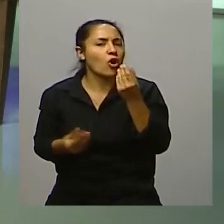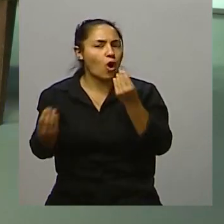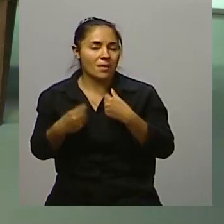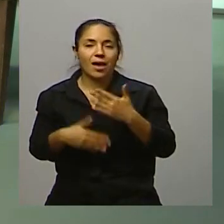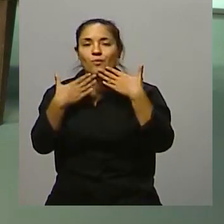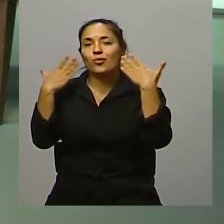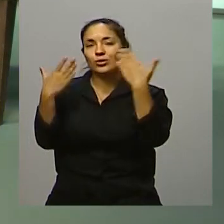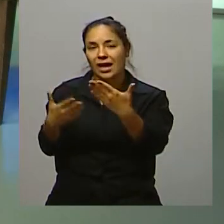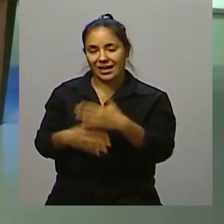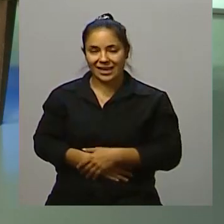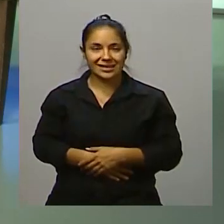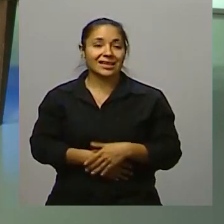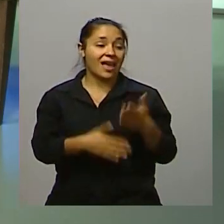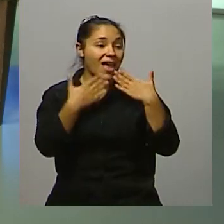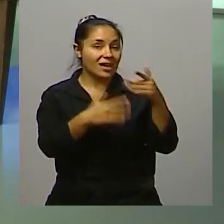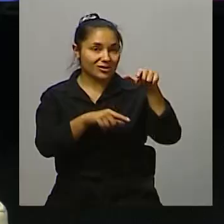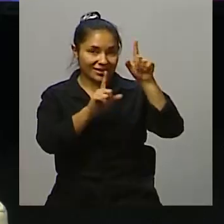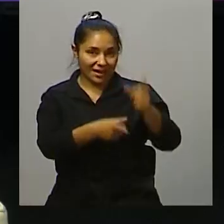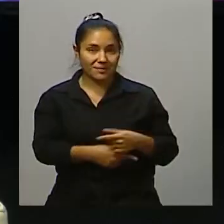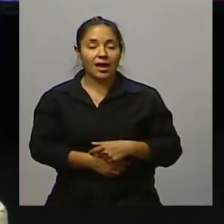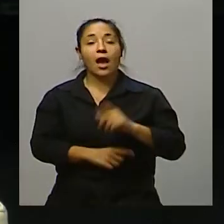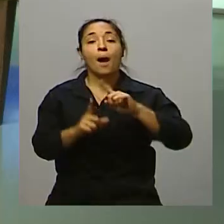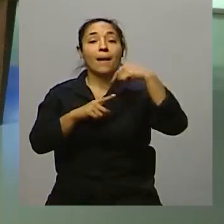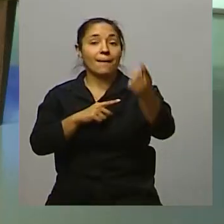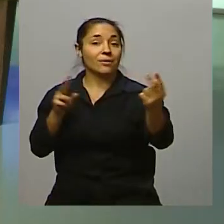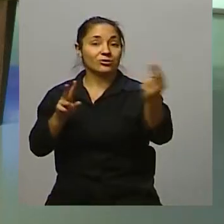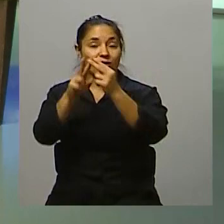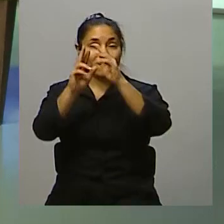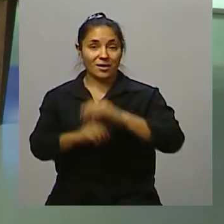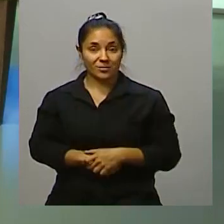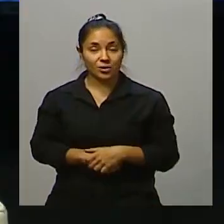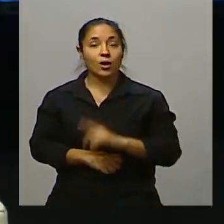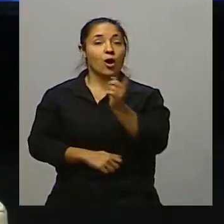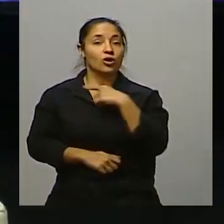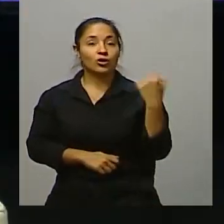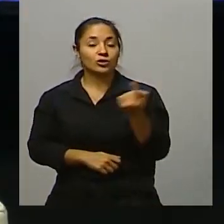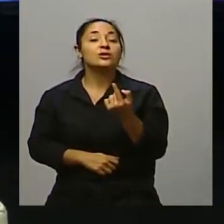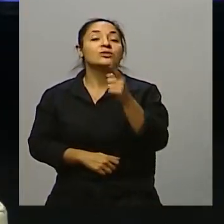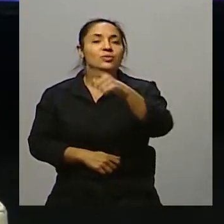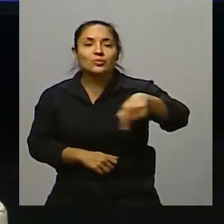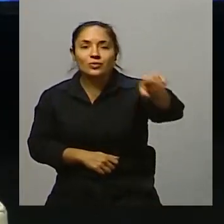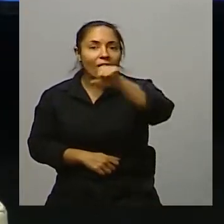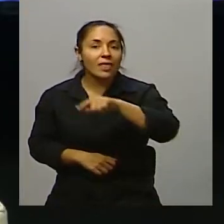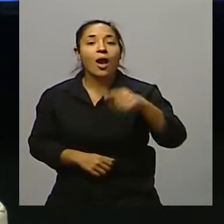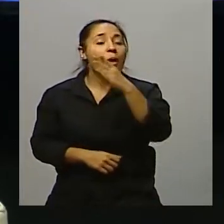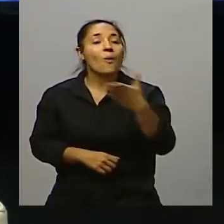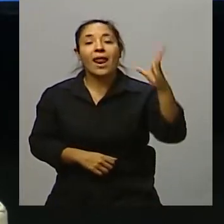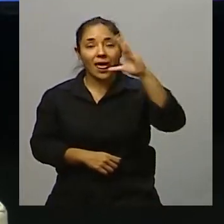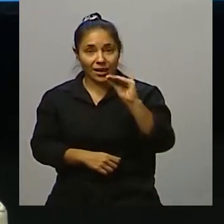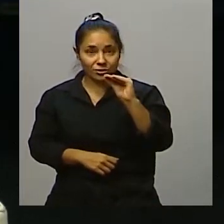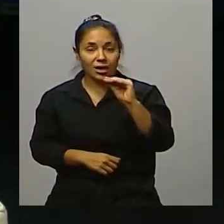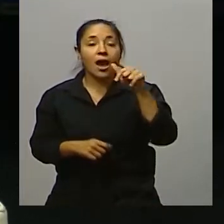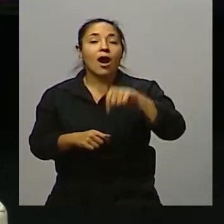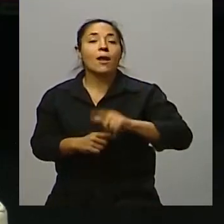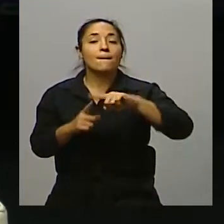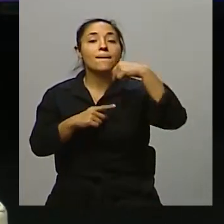usted. Gracias, Alejandro. Gracias, Claudia. Y será hasta la próxima. Hasta la próxima. Nosotros les deseamos a ustedes que tengan muy buenas noches y bueno, la invitación es para